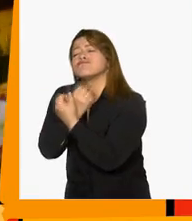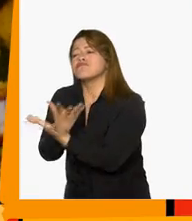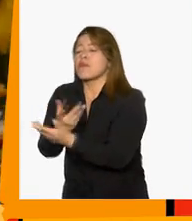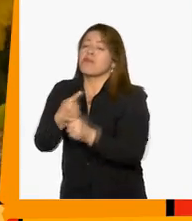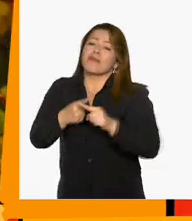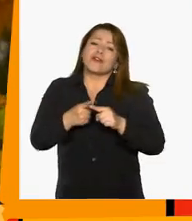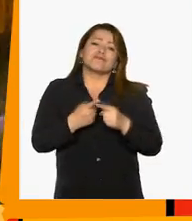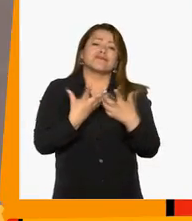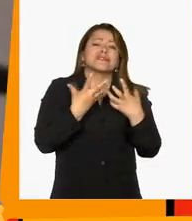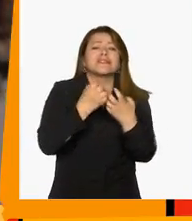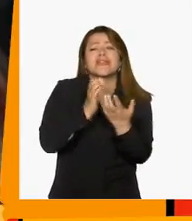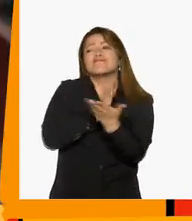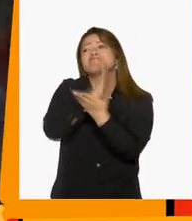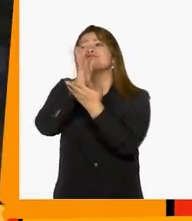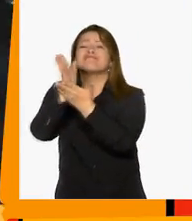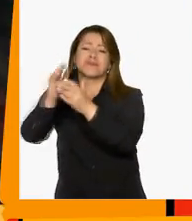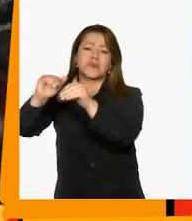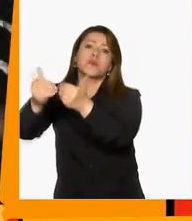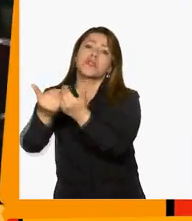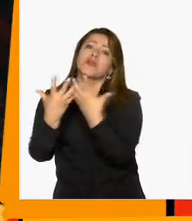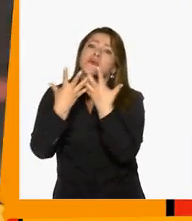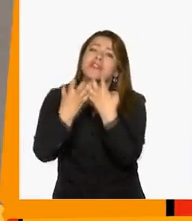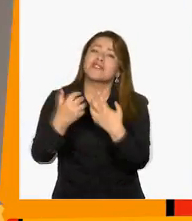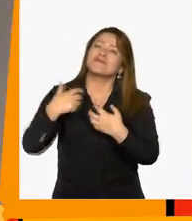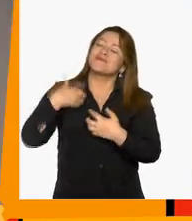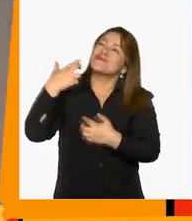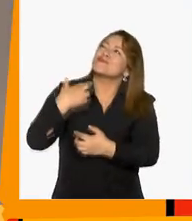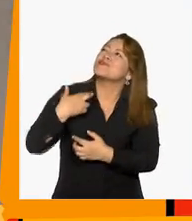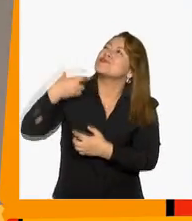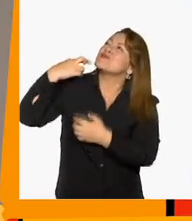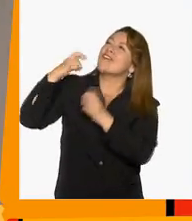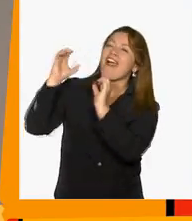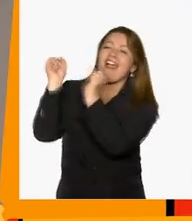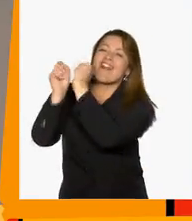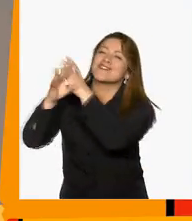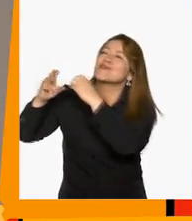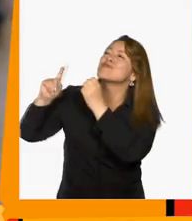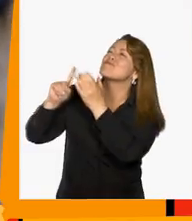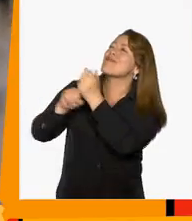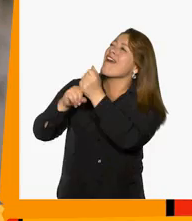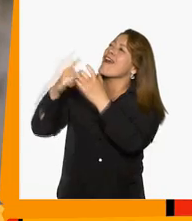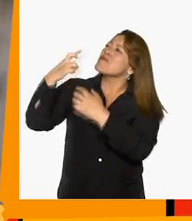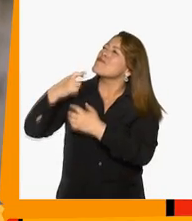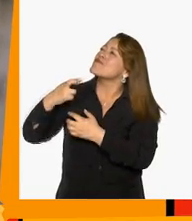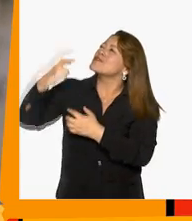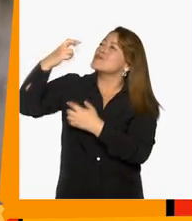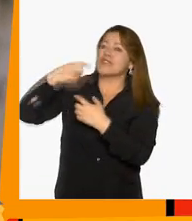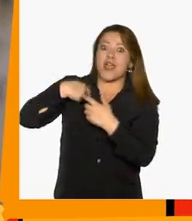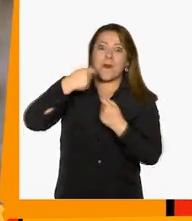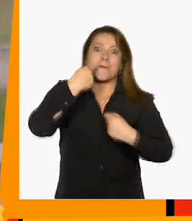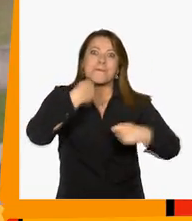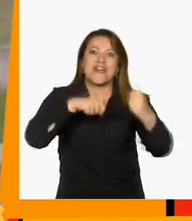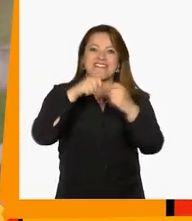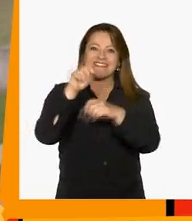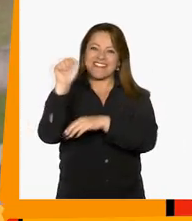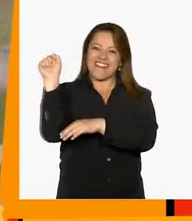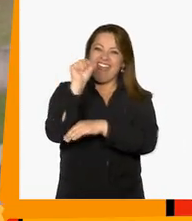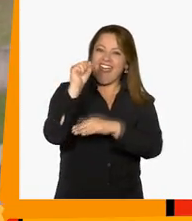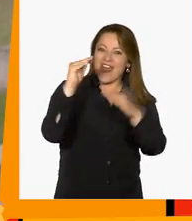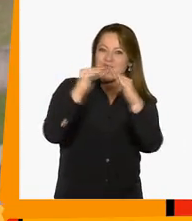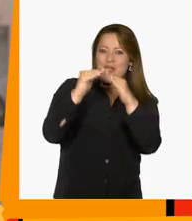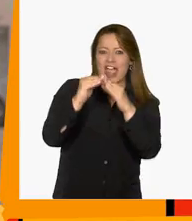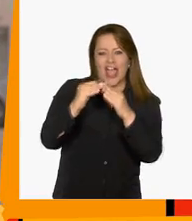que sea y que la amo mucho. Pero no me gustaría vender flores para toda la vida. Me gustaría ser vendedora como